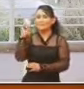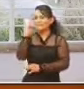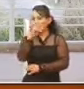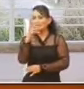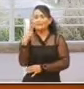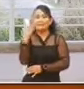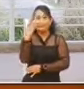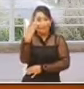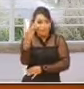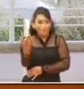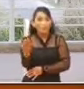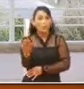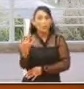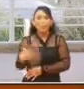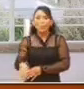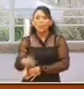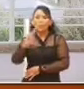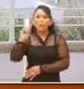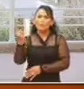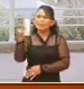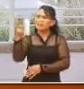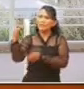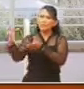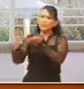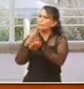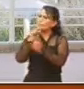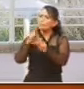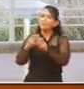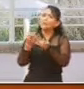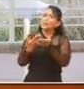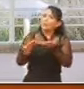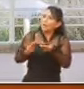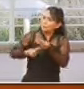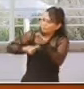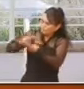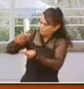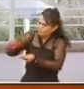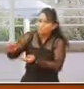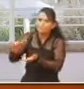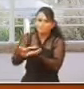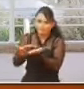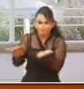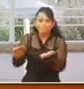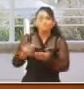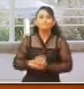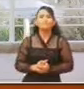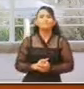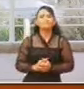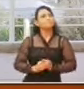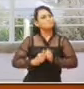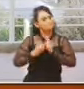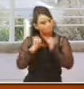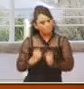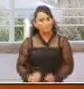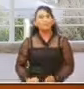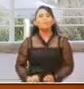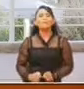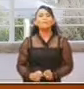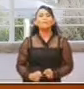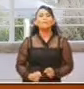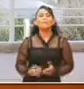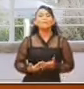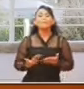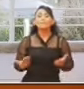momentos críticos, con nuestra universidad. Tengan la seguridad de que este es uno de